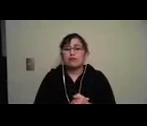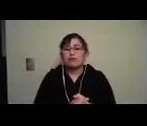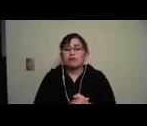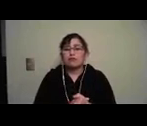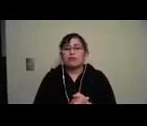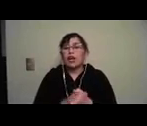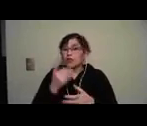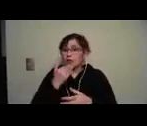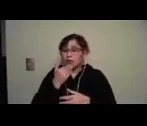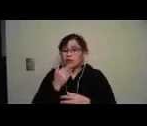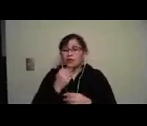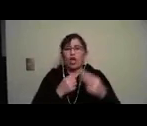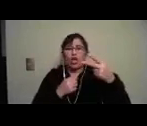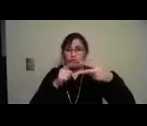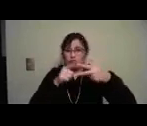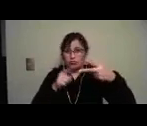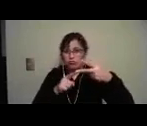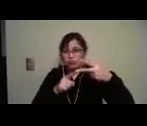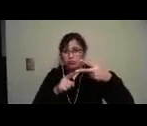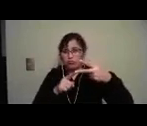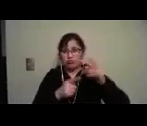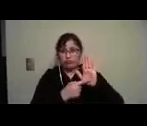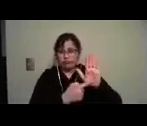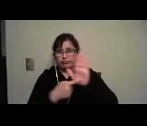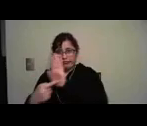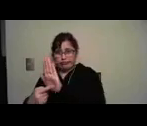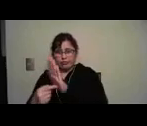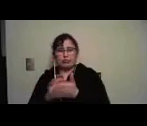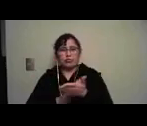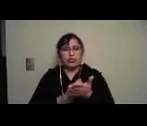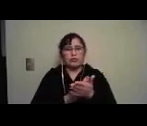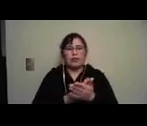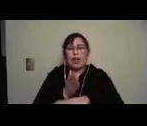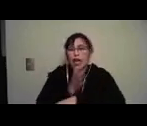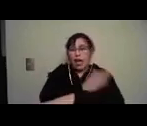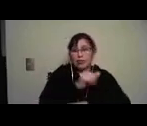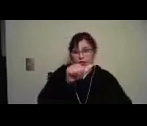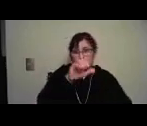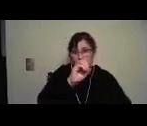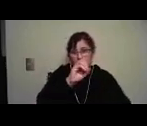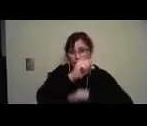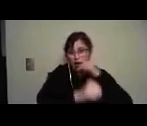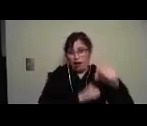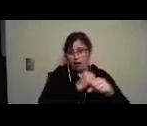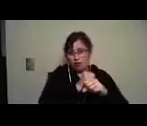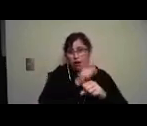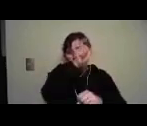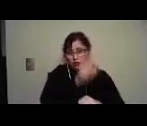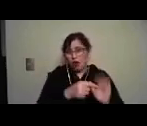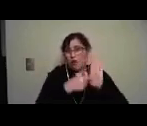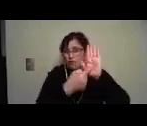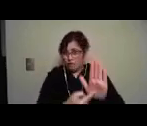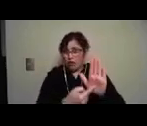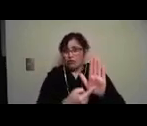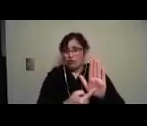Hay en general dos tipos de presentaciones, ya aquella presentación que aparece antes de los 60 años se le reconoce como